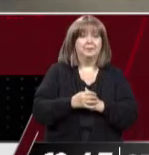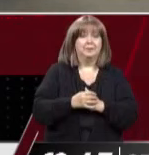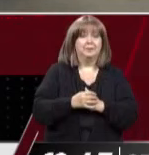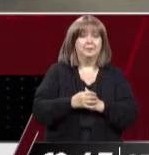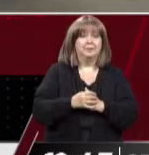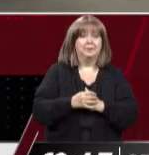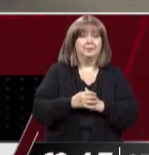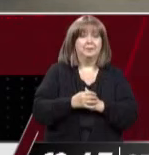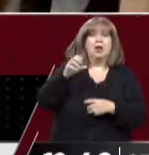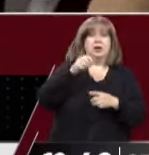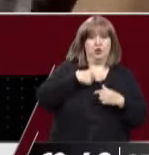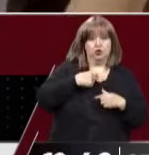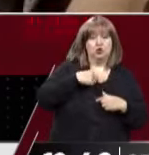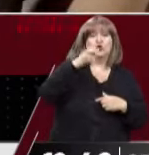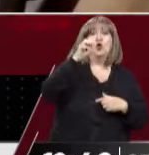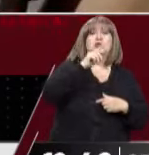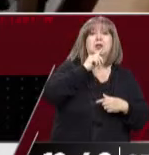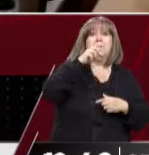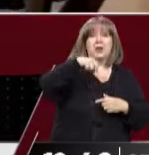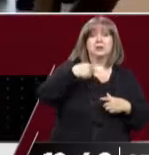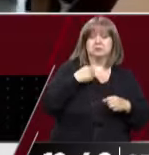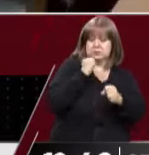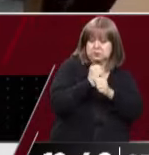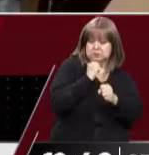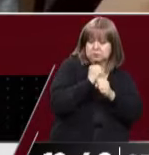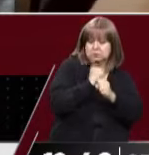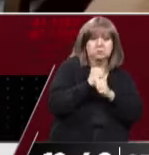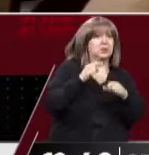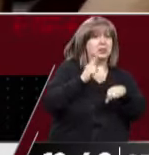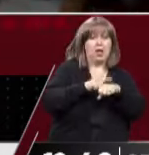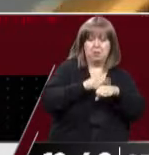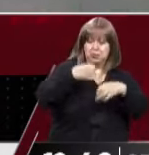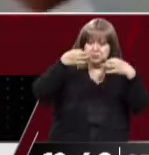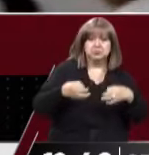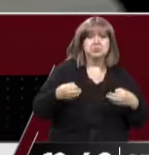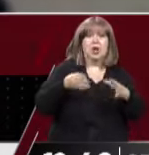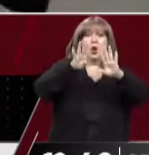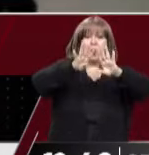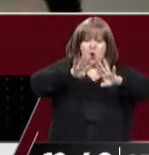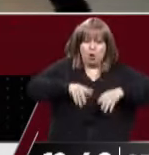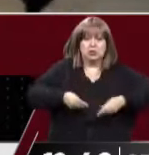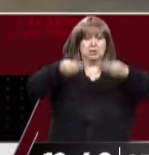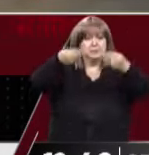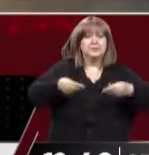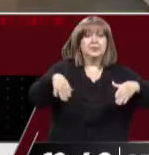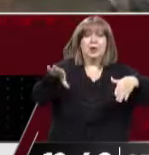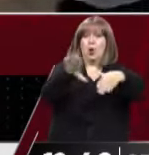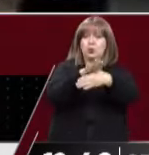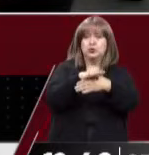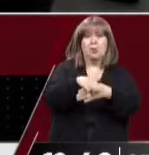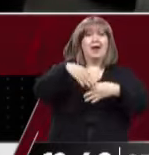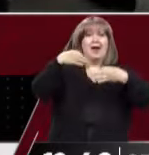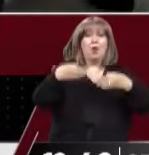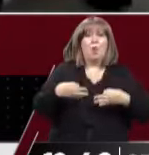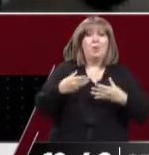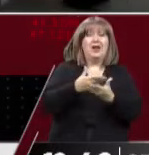No es que no trabaja trabaja todos los días y trabaja en tiempo y forma para dar cumplimiento a estos pagos a